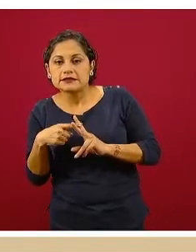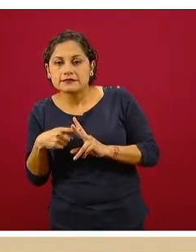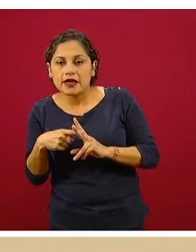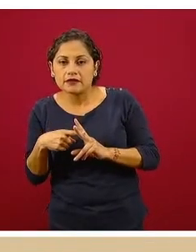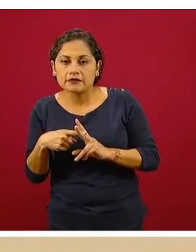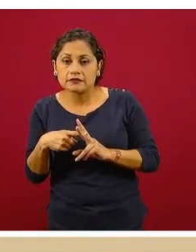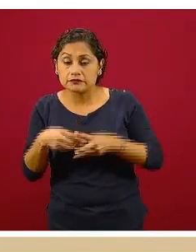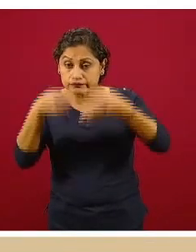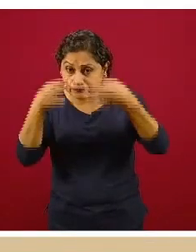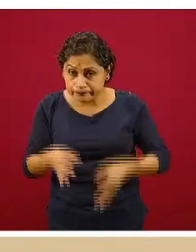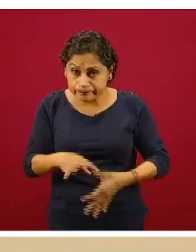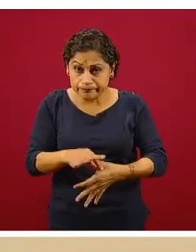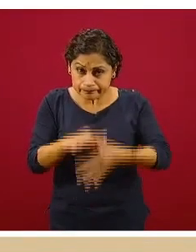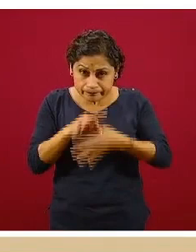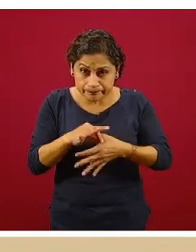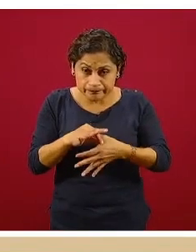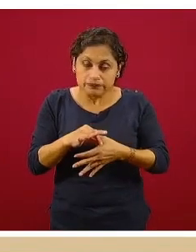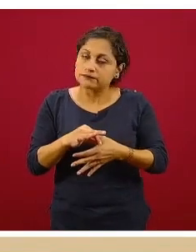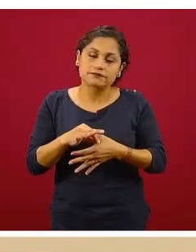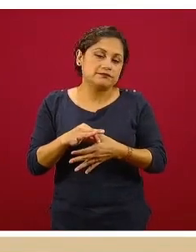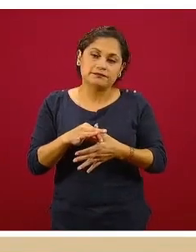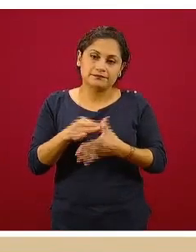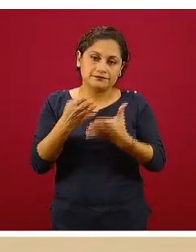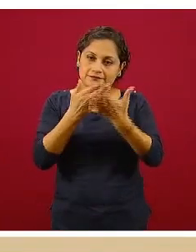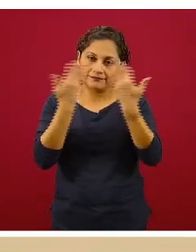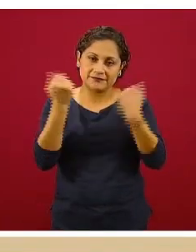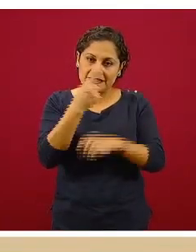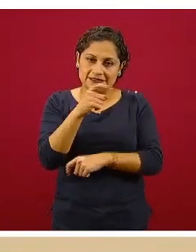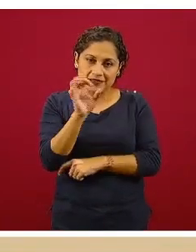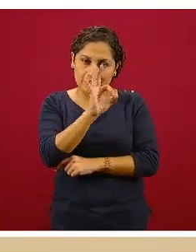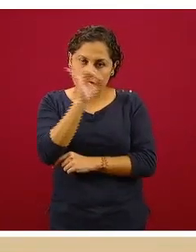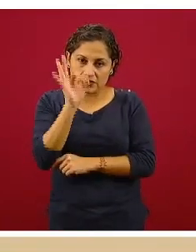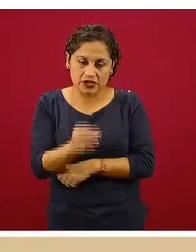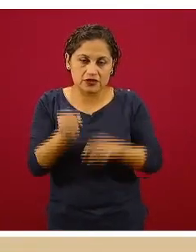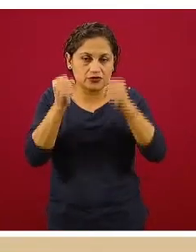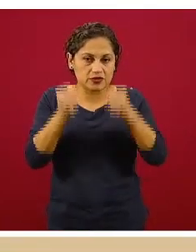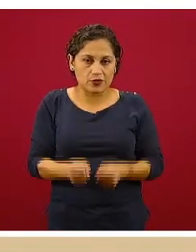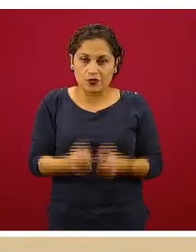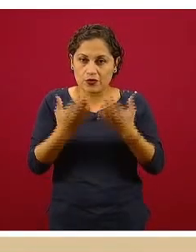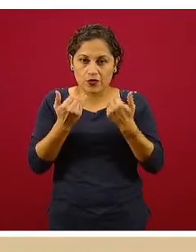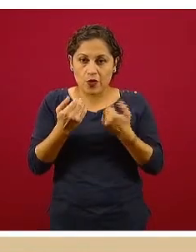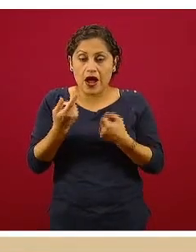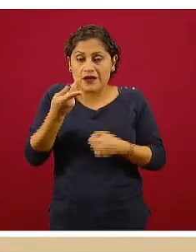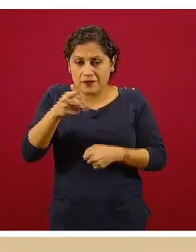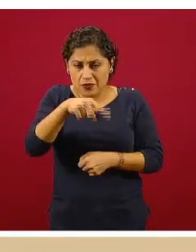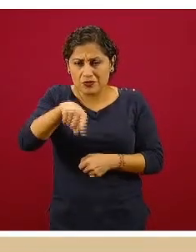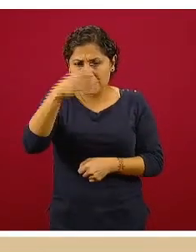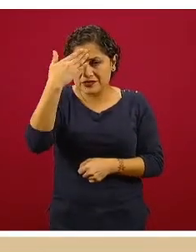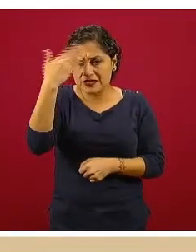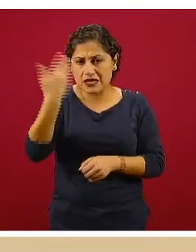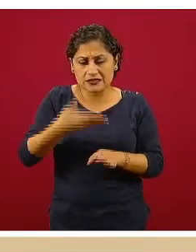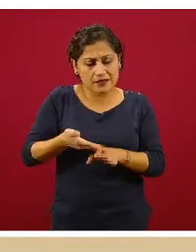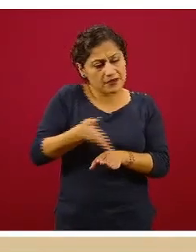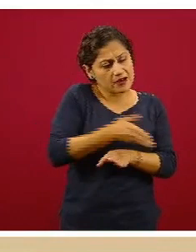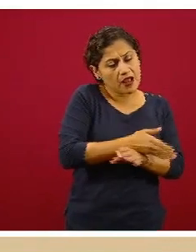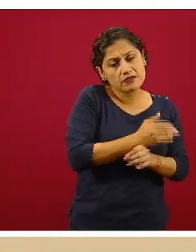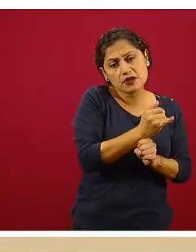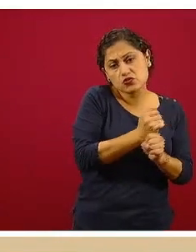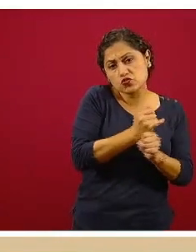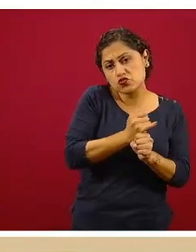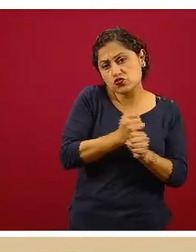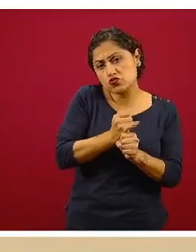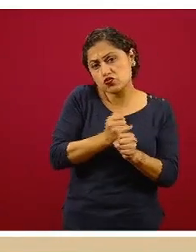momento, pero es intrascendente en la medida que seguimos la misma metodología desde el principio y podemos monitorear esta